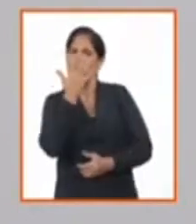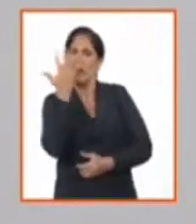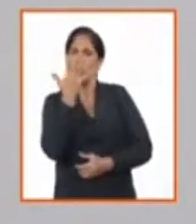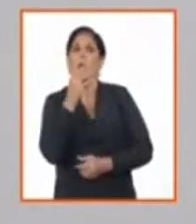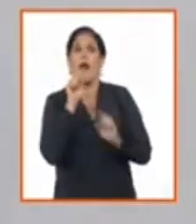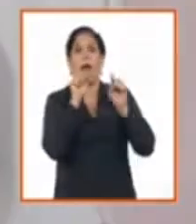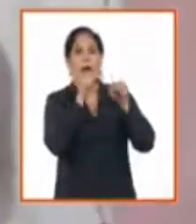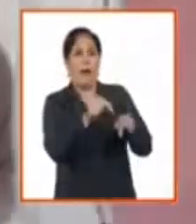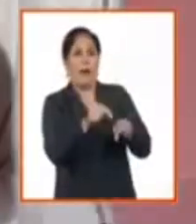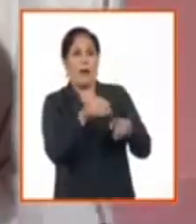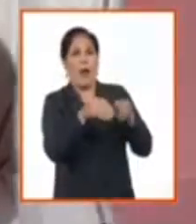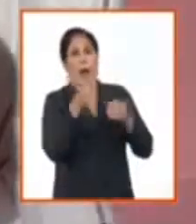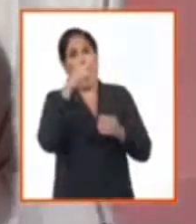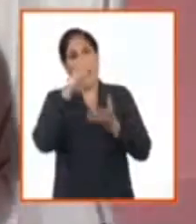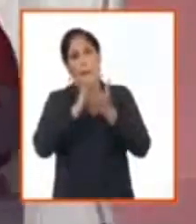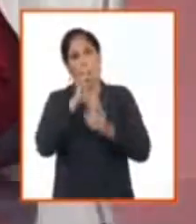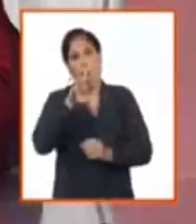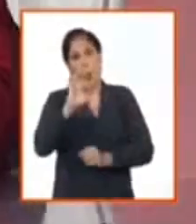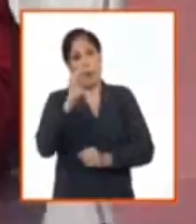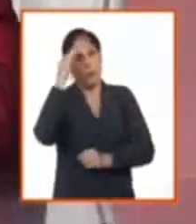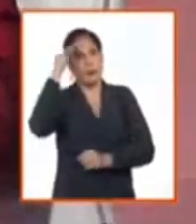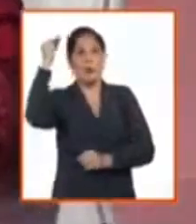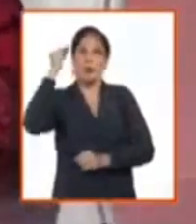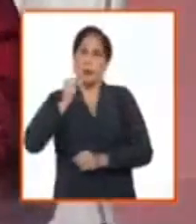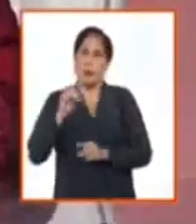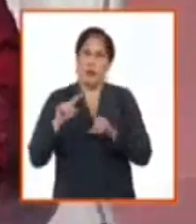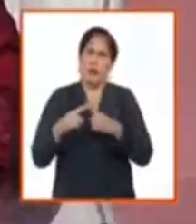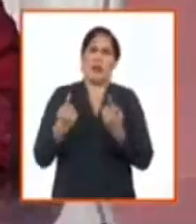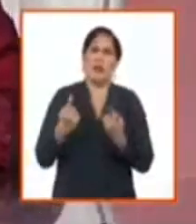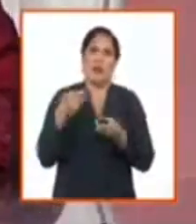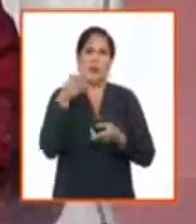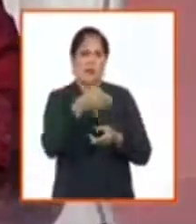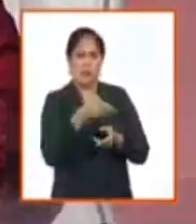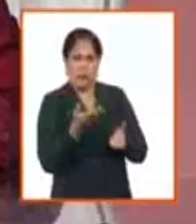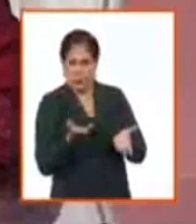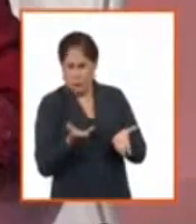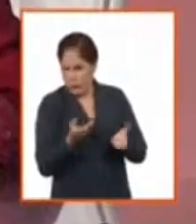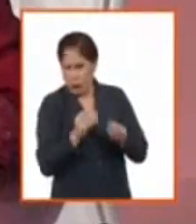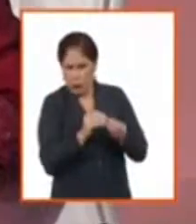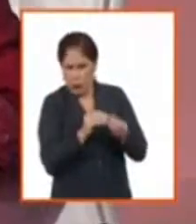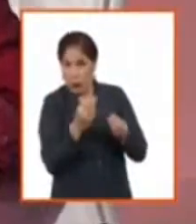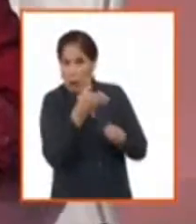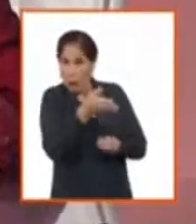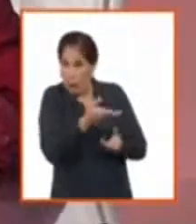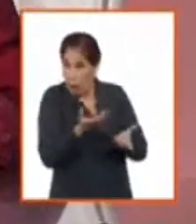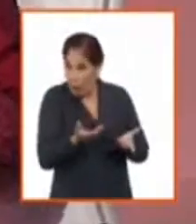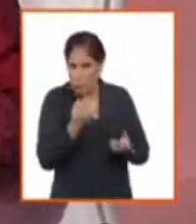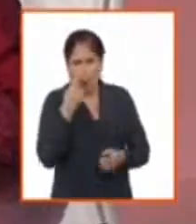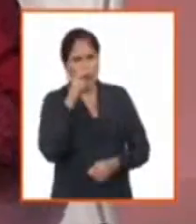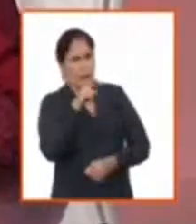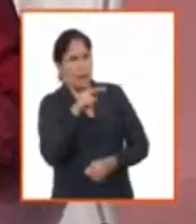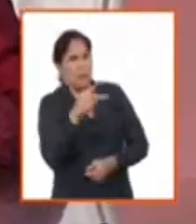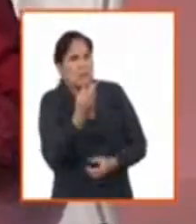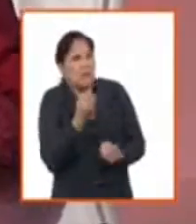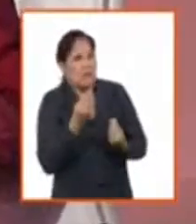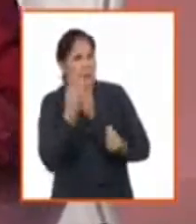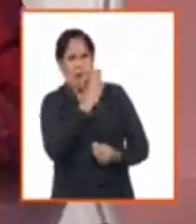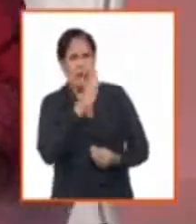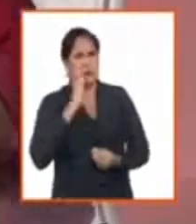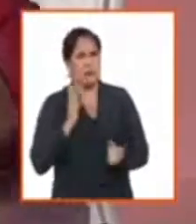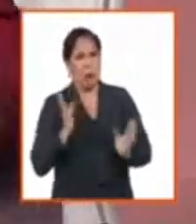impresentable almagro que yo no sé cómo se presentó en la jornada final yo lo miraba es este hombre no tiene vergüenza